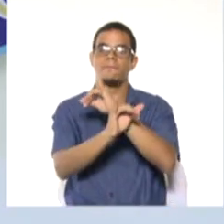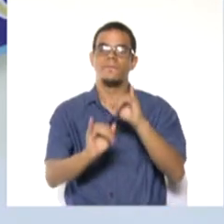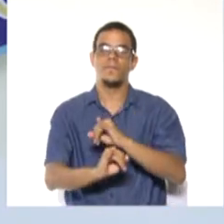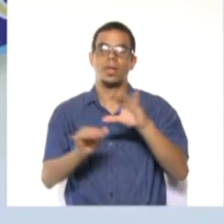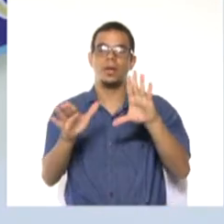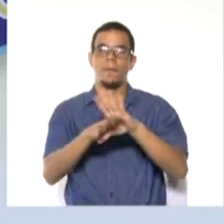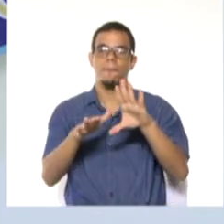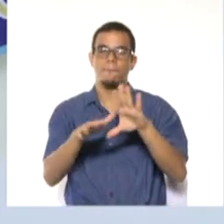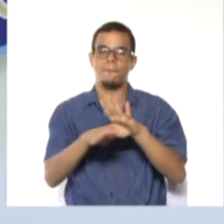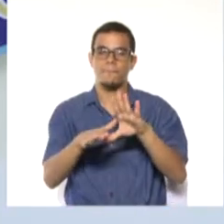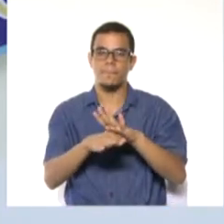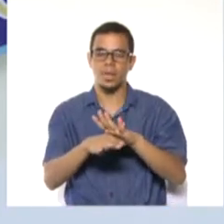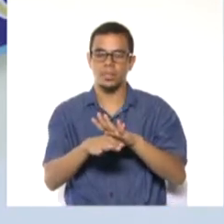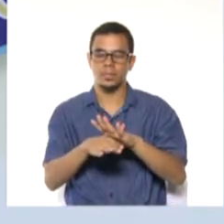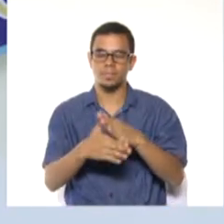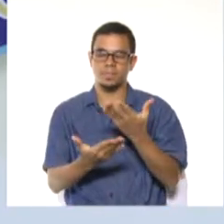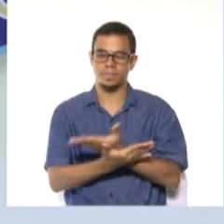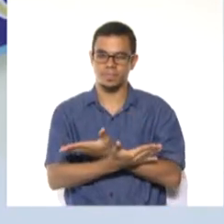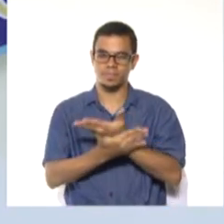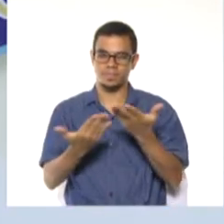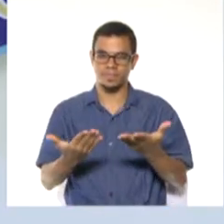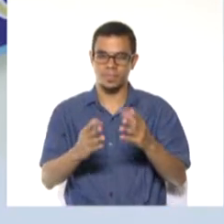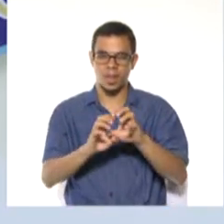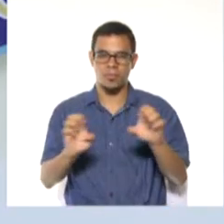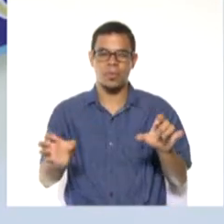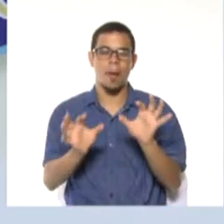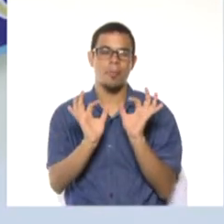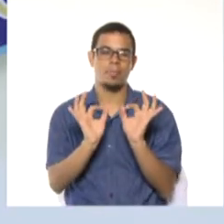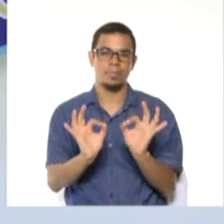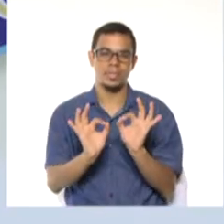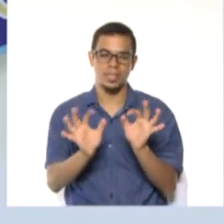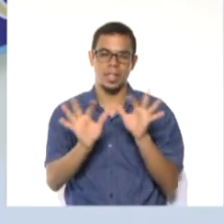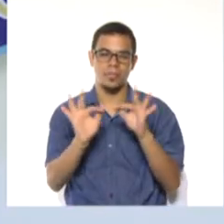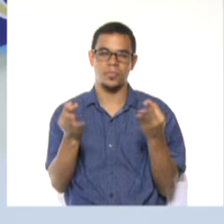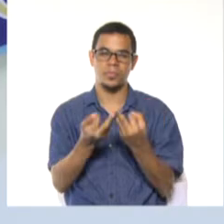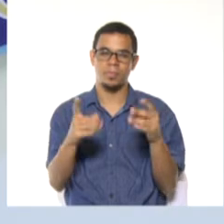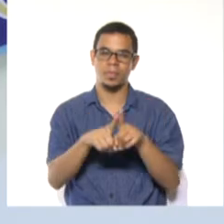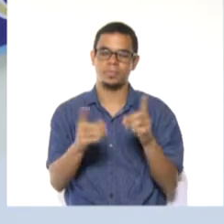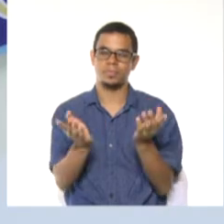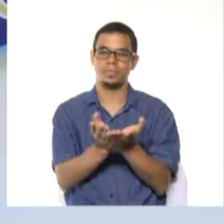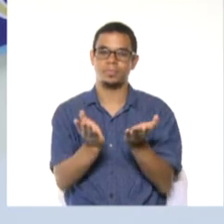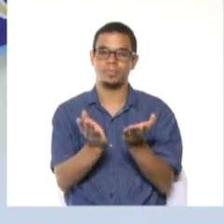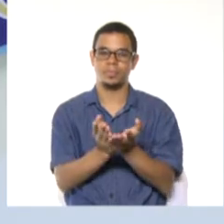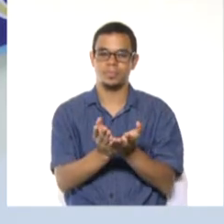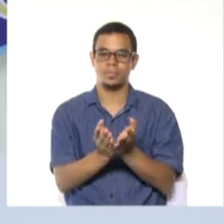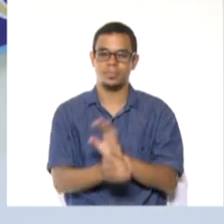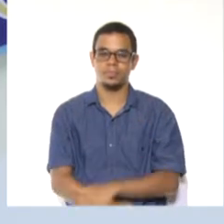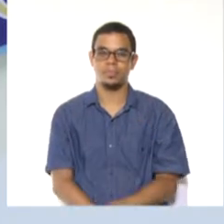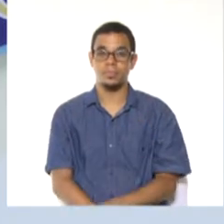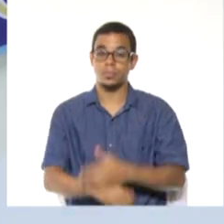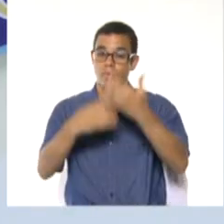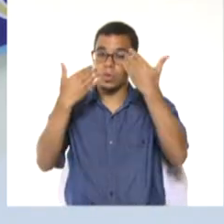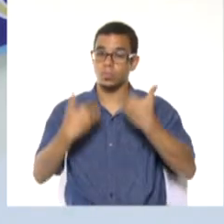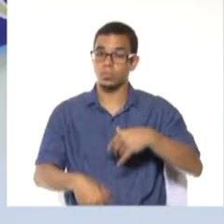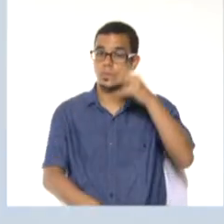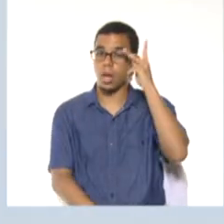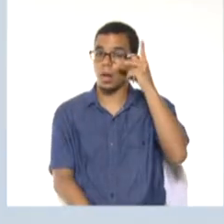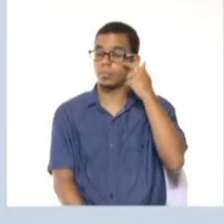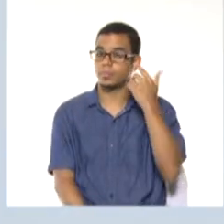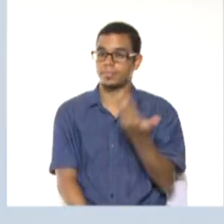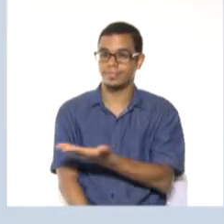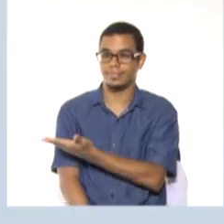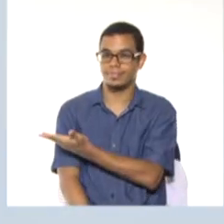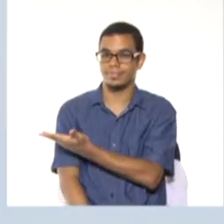Feliz martes, familia venezolana, bienvenidos a su segmento de educación especial en su programa Cada Familia, una Escuela. Soy la